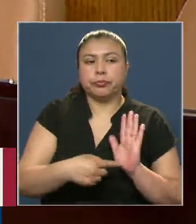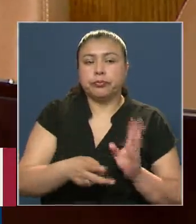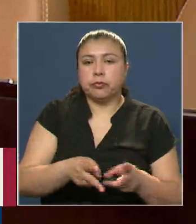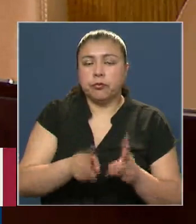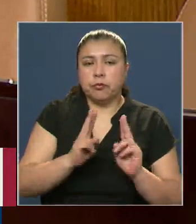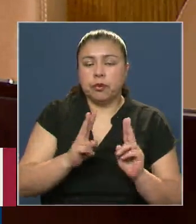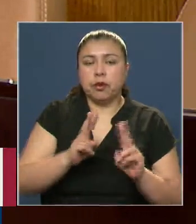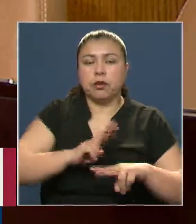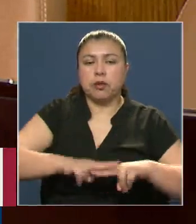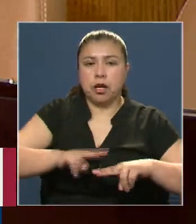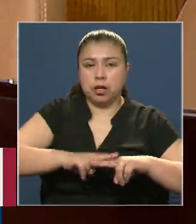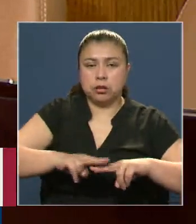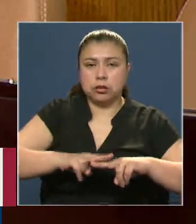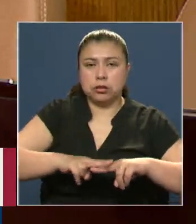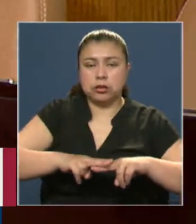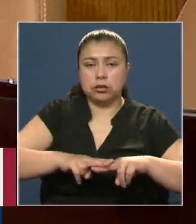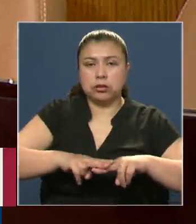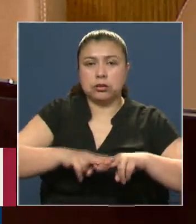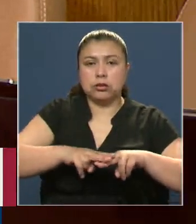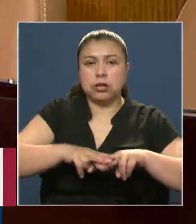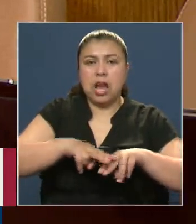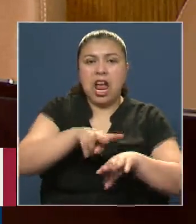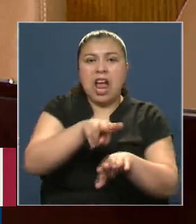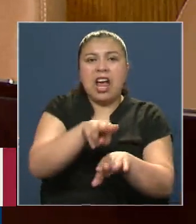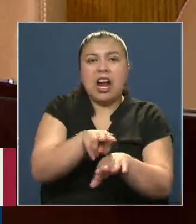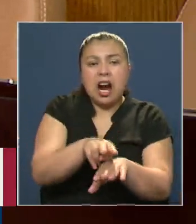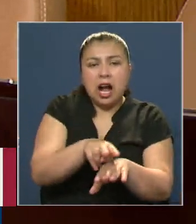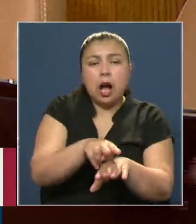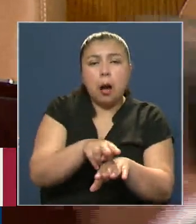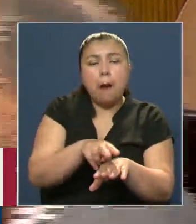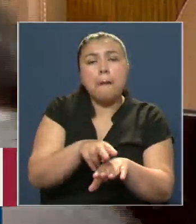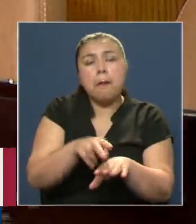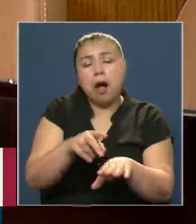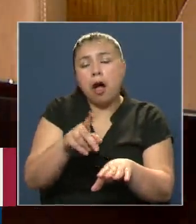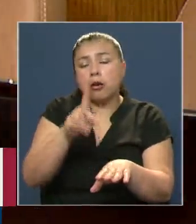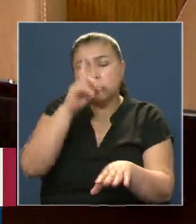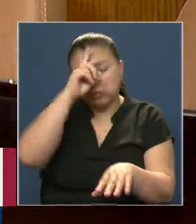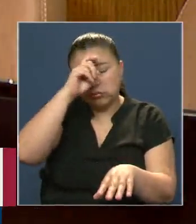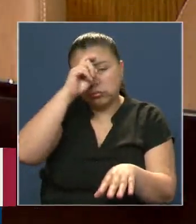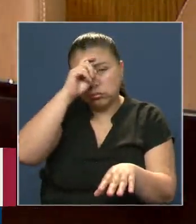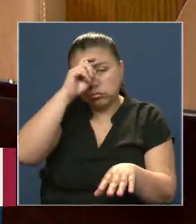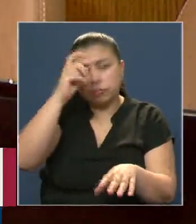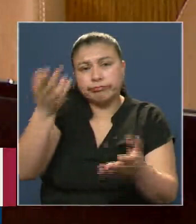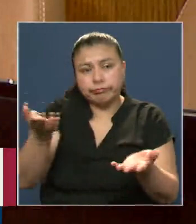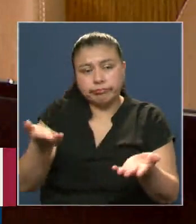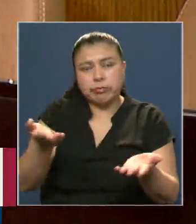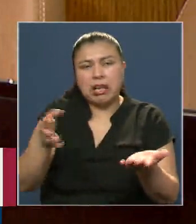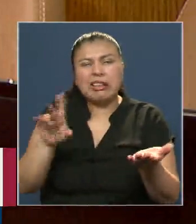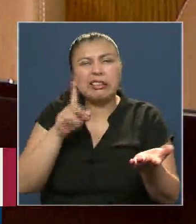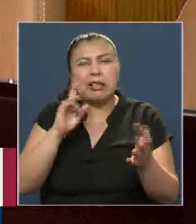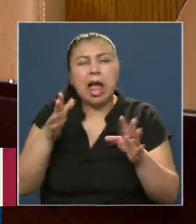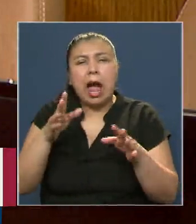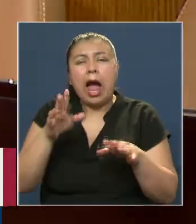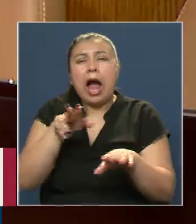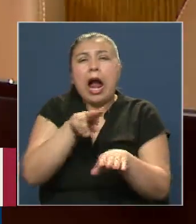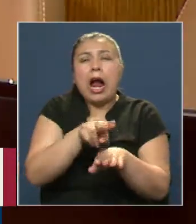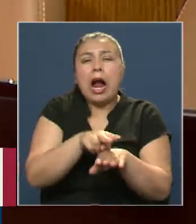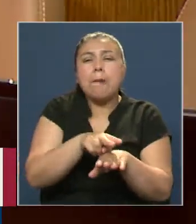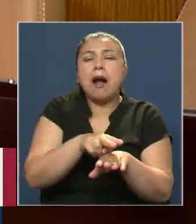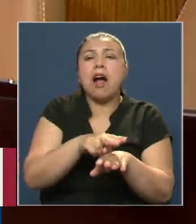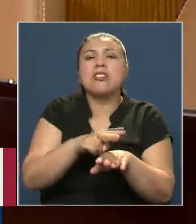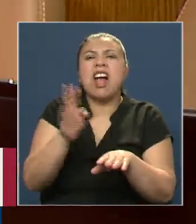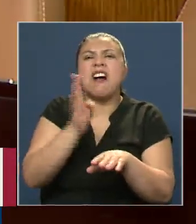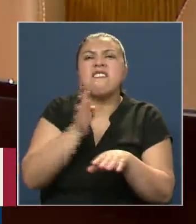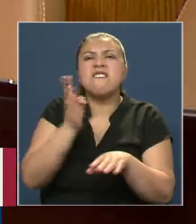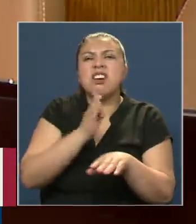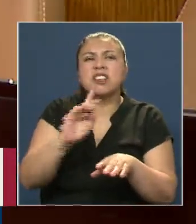permitieron habilitar camas de mediana complejidad con un hospital de campaña que solo contaba con camas básicas, que no es